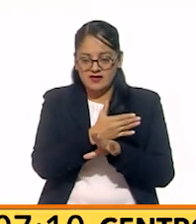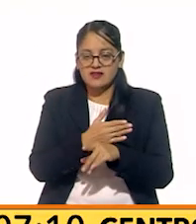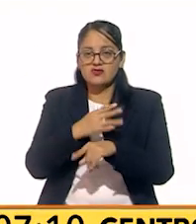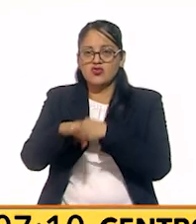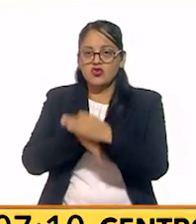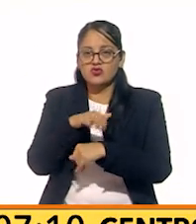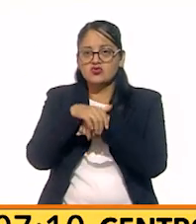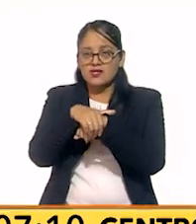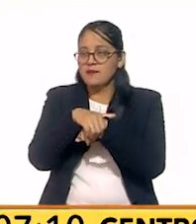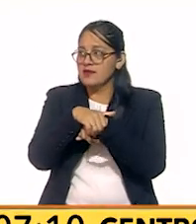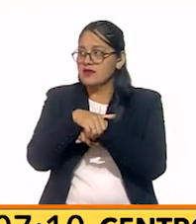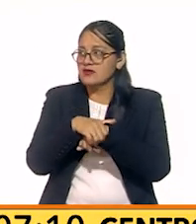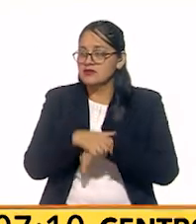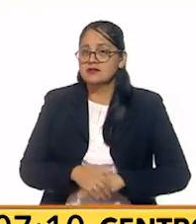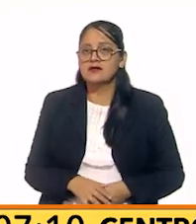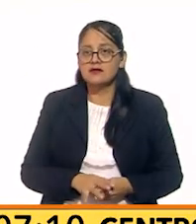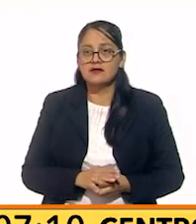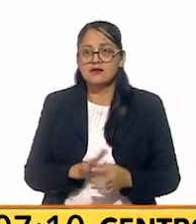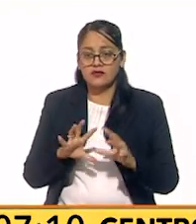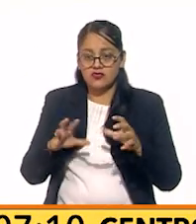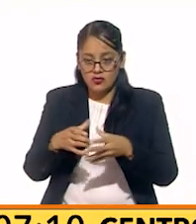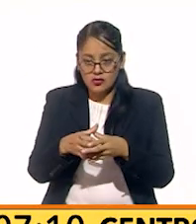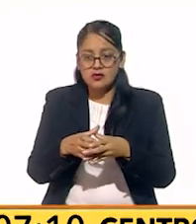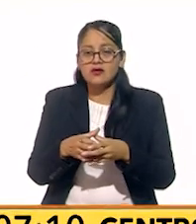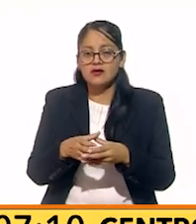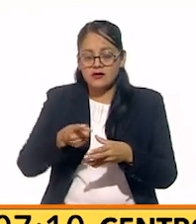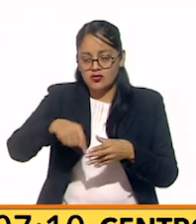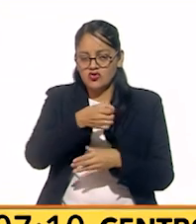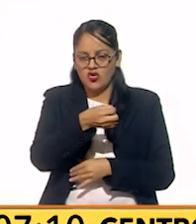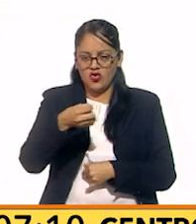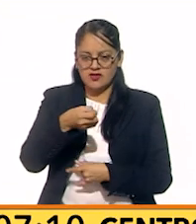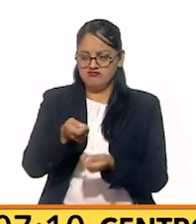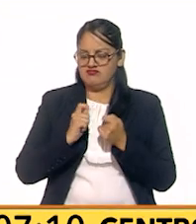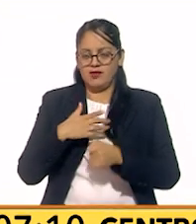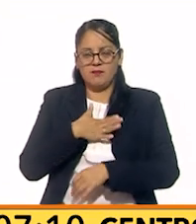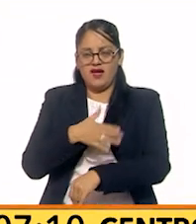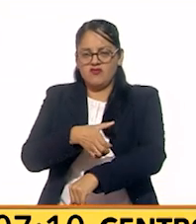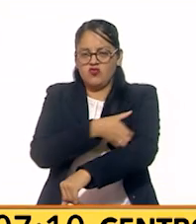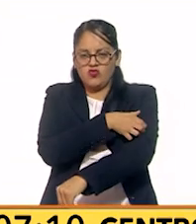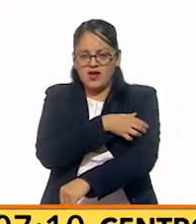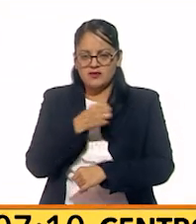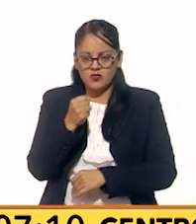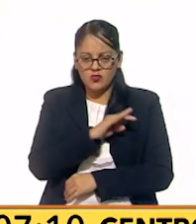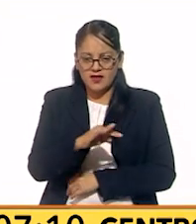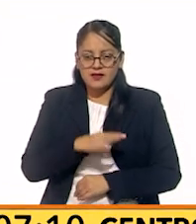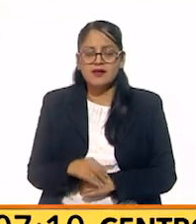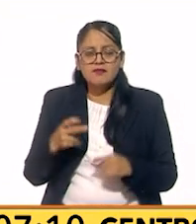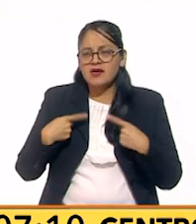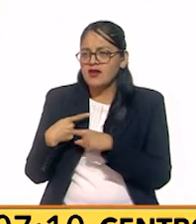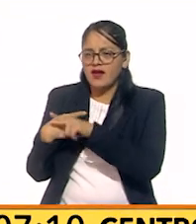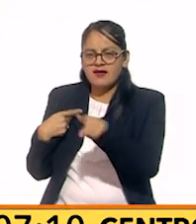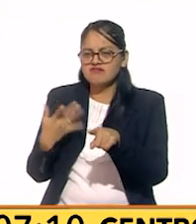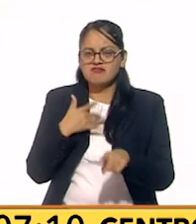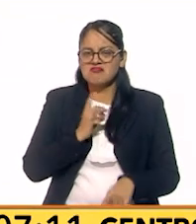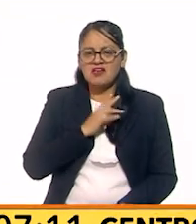amigos. Entonces, la comunidad organizada es más poderosa y eso hemos visto, que las personas no tienen